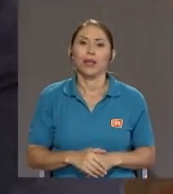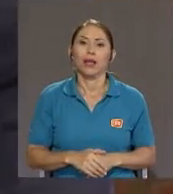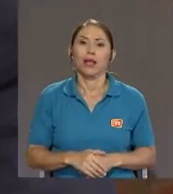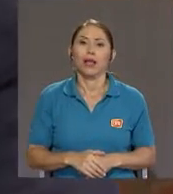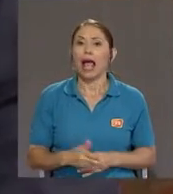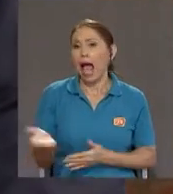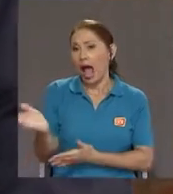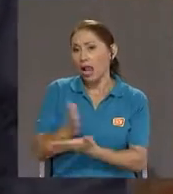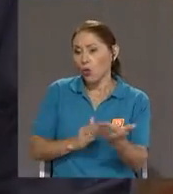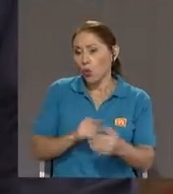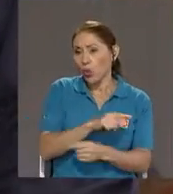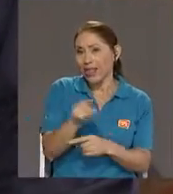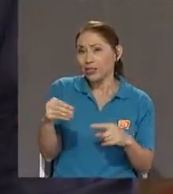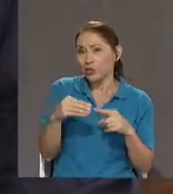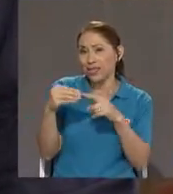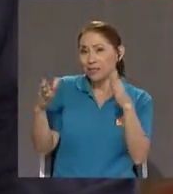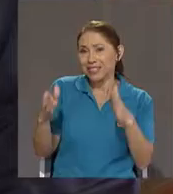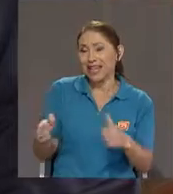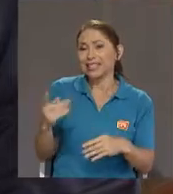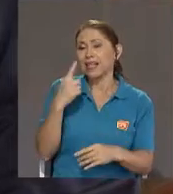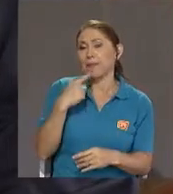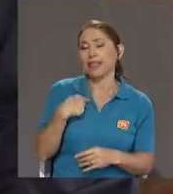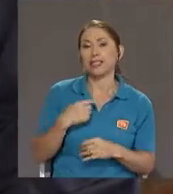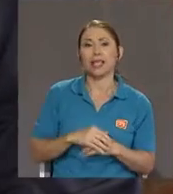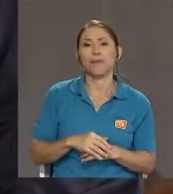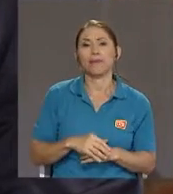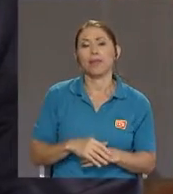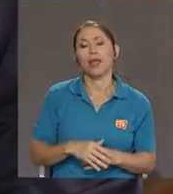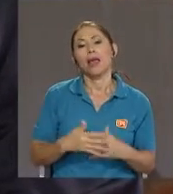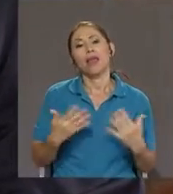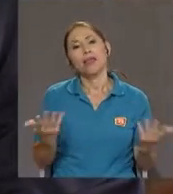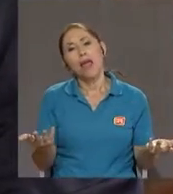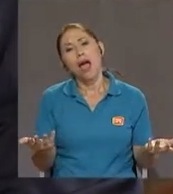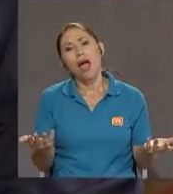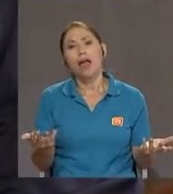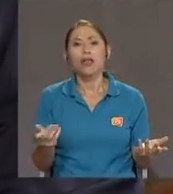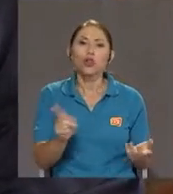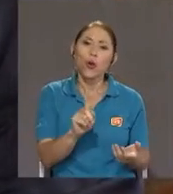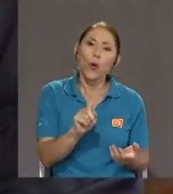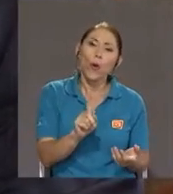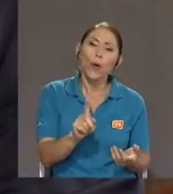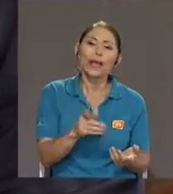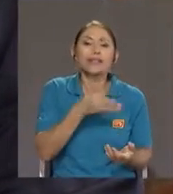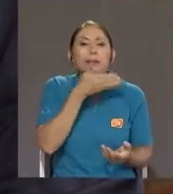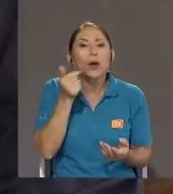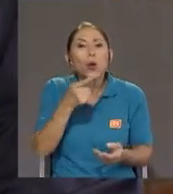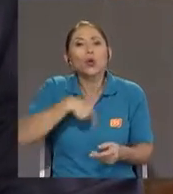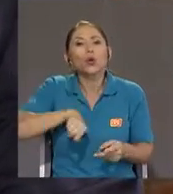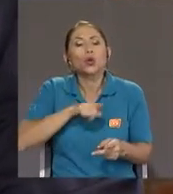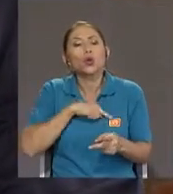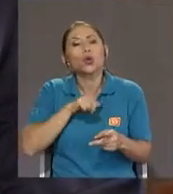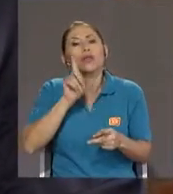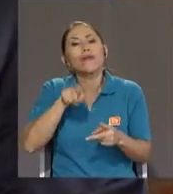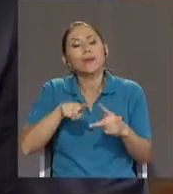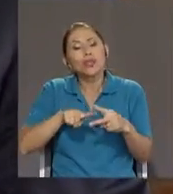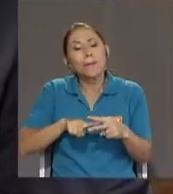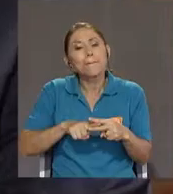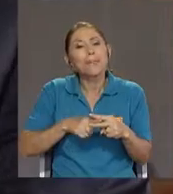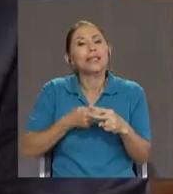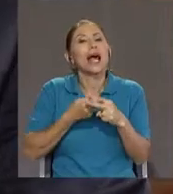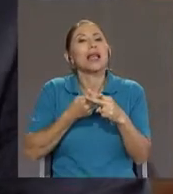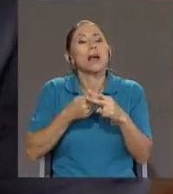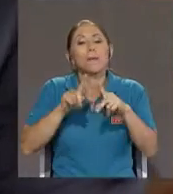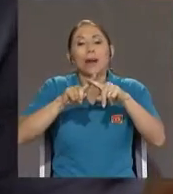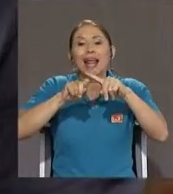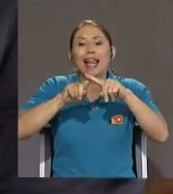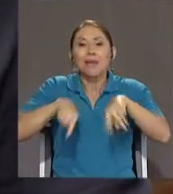Alguno de esos especialistas me decía, Diano, es que el problema que deberíamos empezar por quitar es que se elimine esta